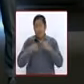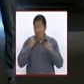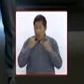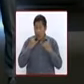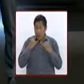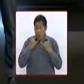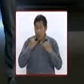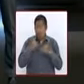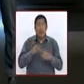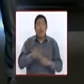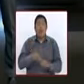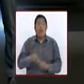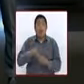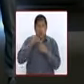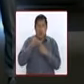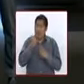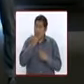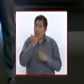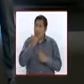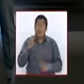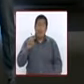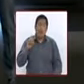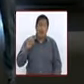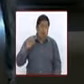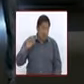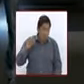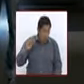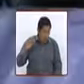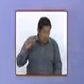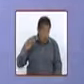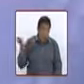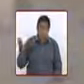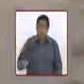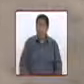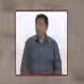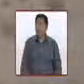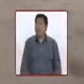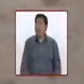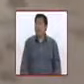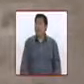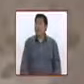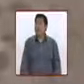de Donato Hanover nos muestra lo que sucede en esta región boliviana.